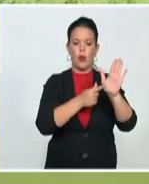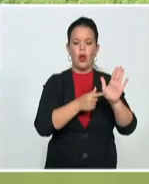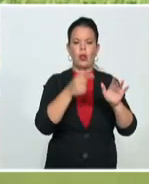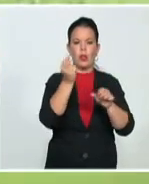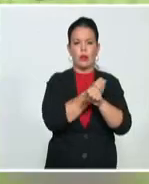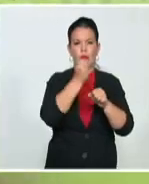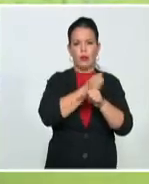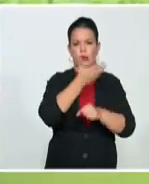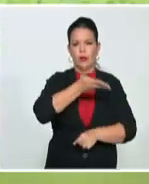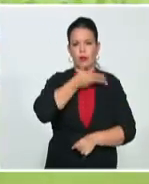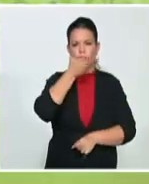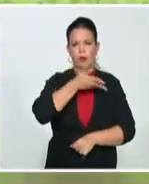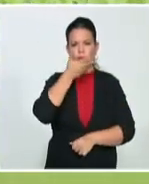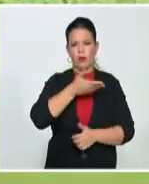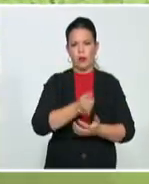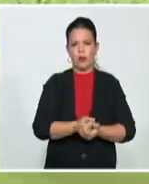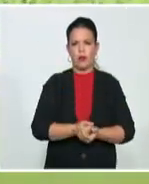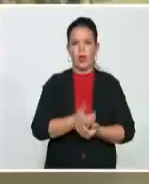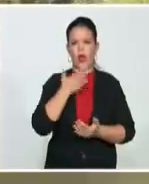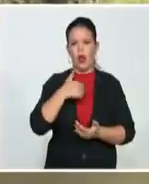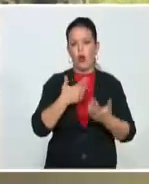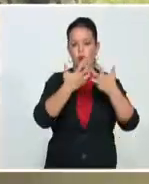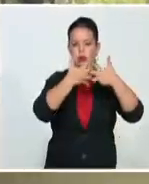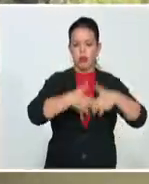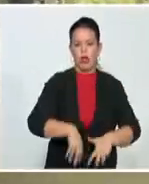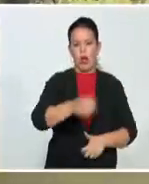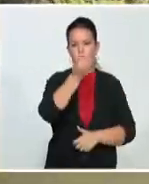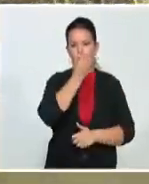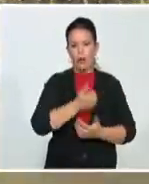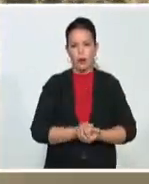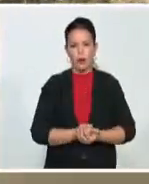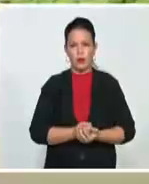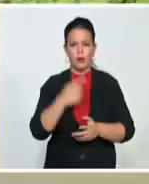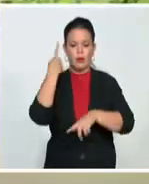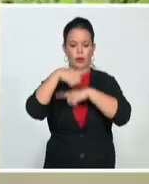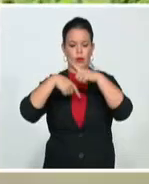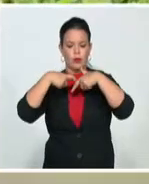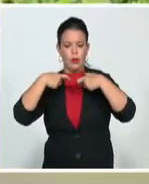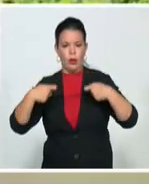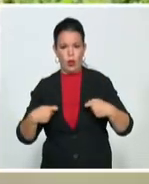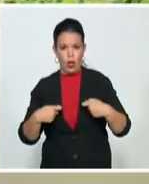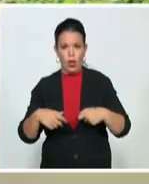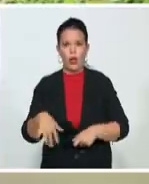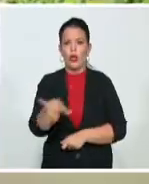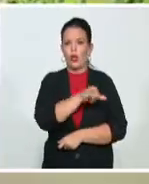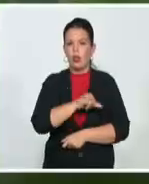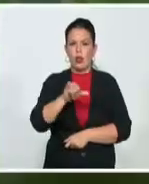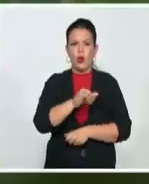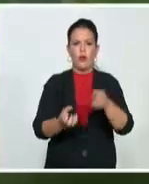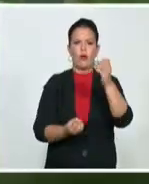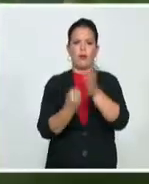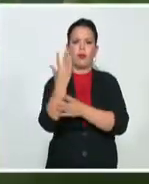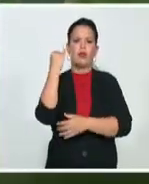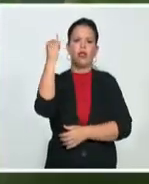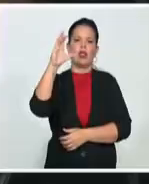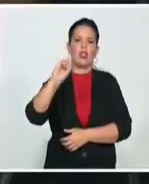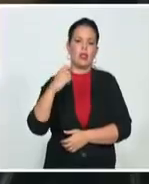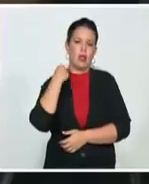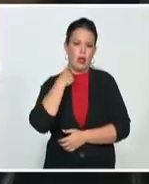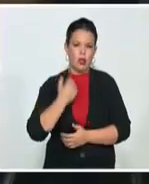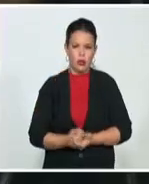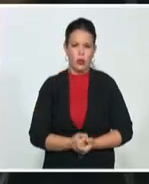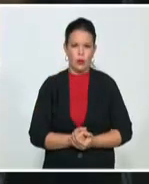de alimentos. Este año específicamente la organización de pioneros José Martí arriba a su 60 aniversario.